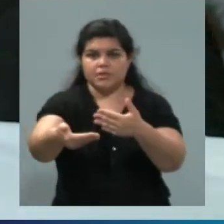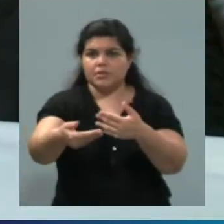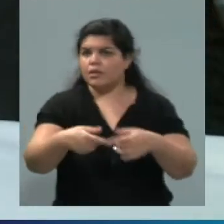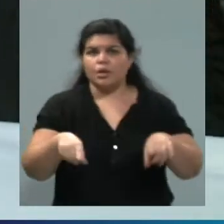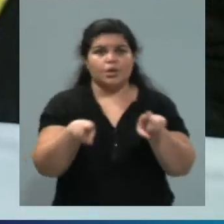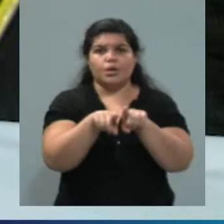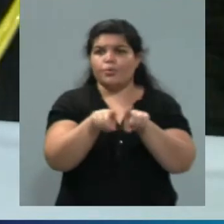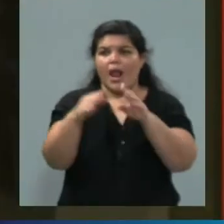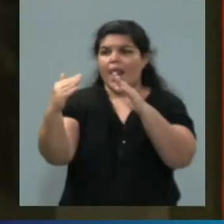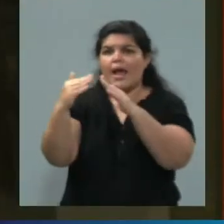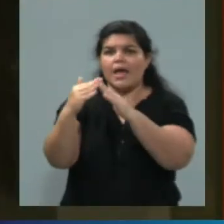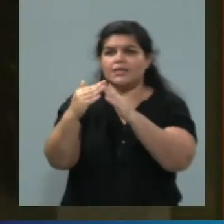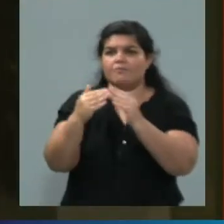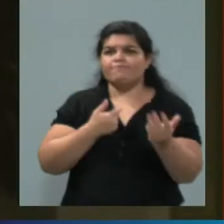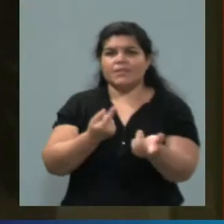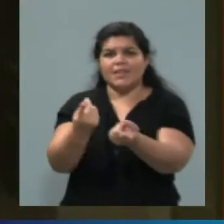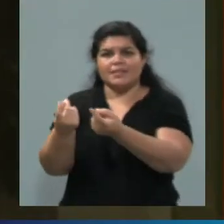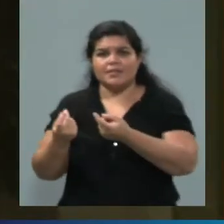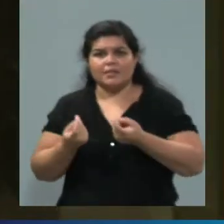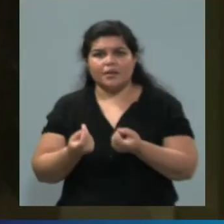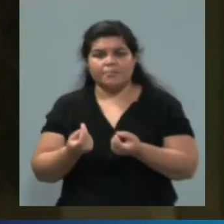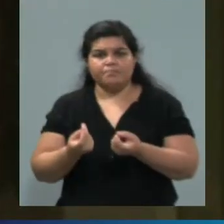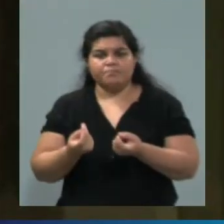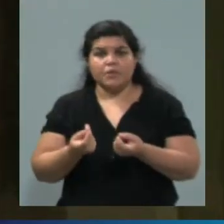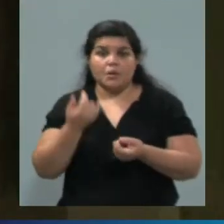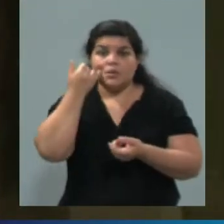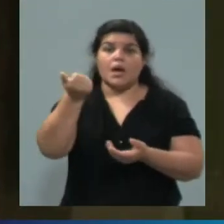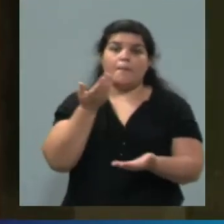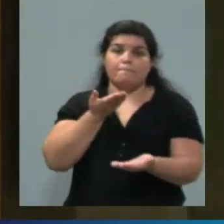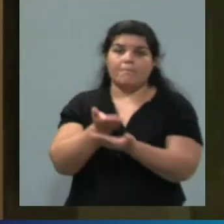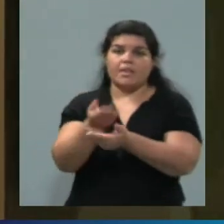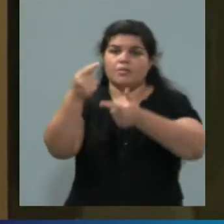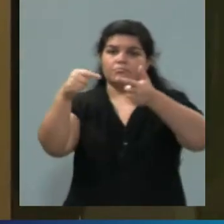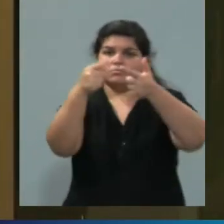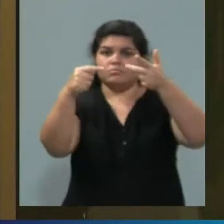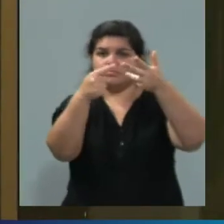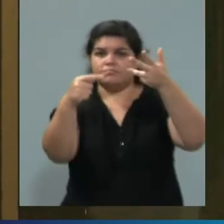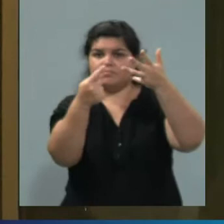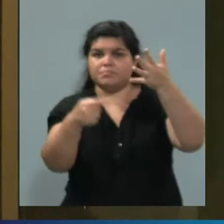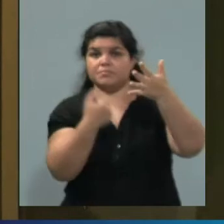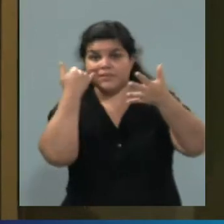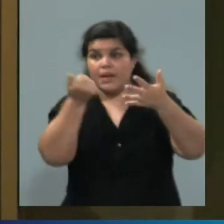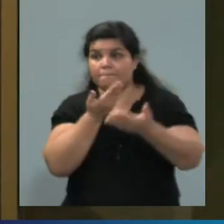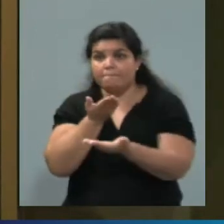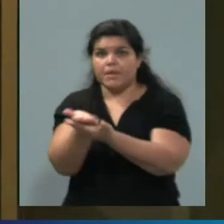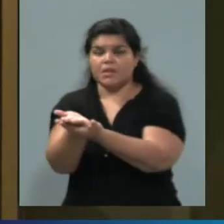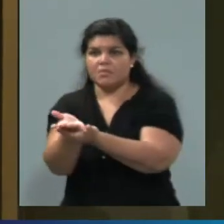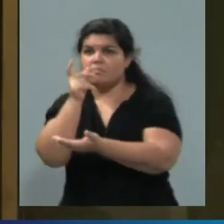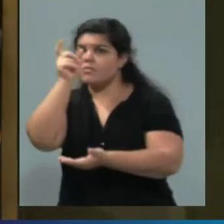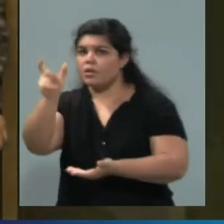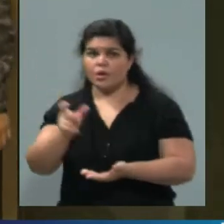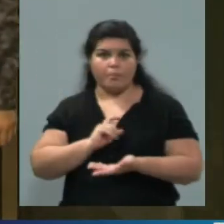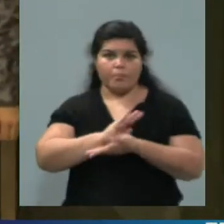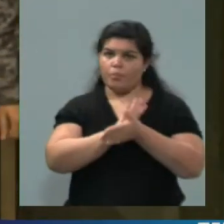la vivienda. Entonces, se han presentado todas estas medidas y hasta ahora no se ha tenido respuesta, pero